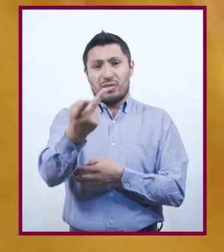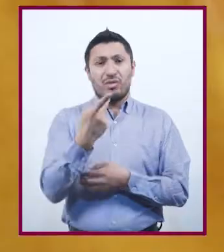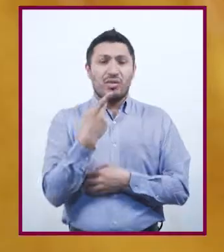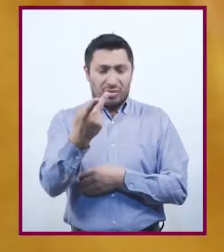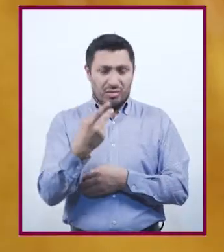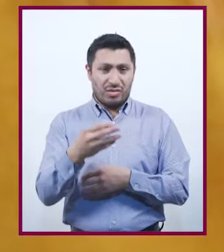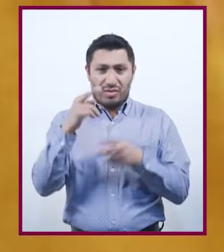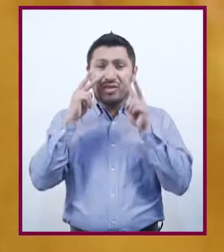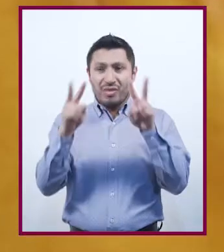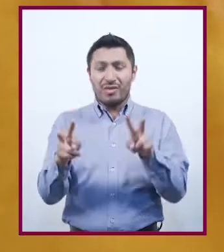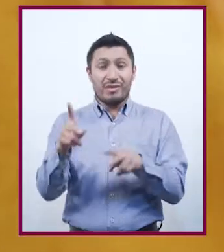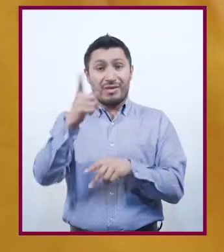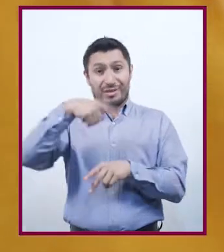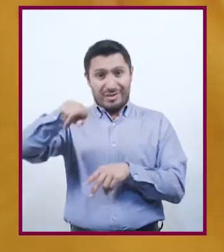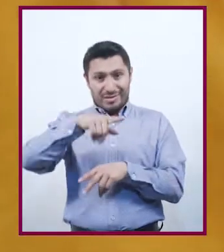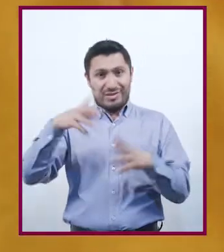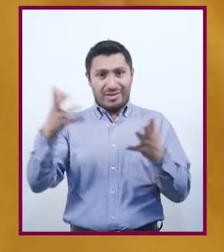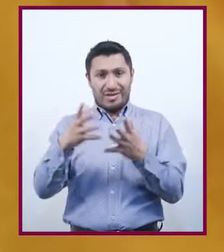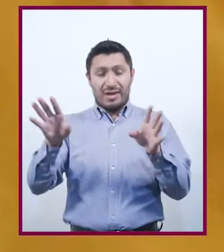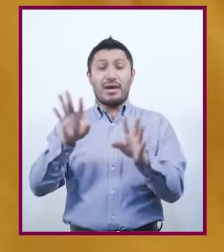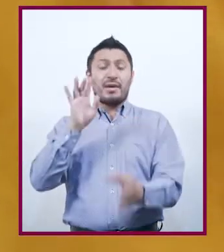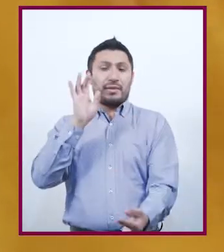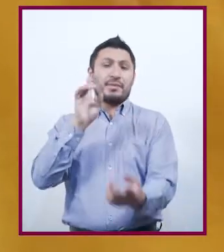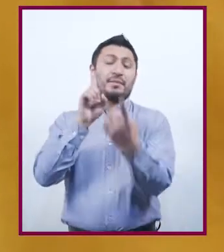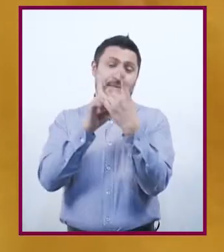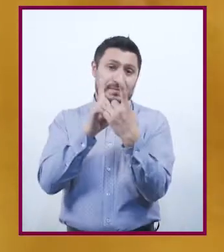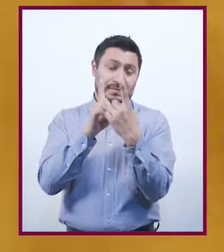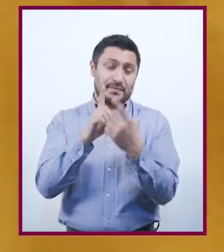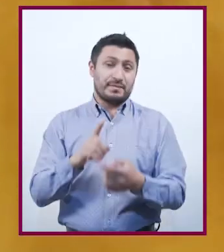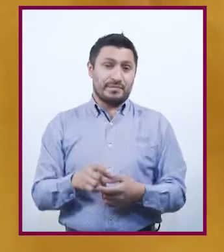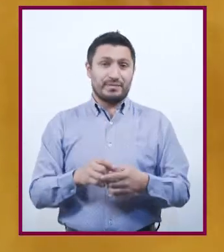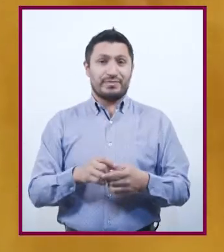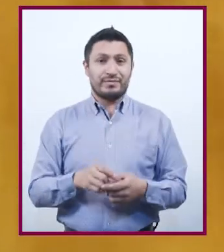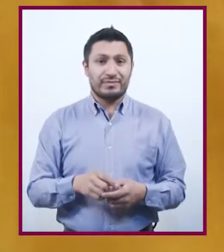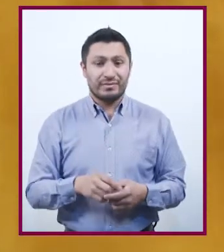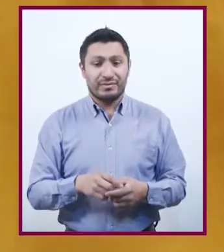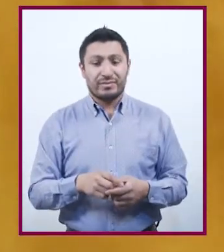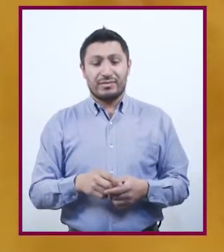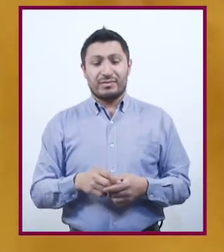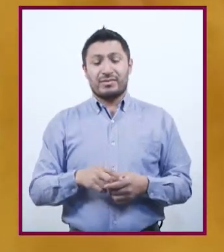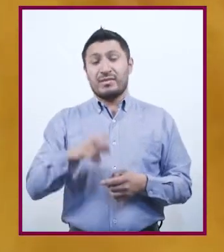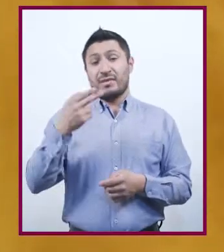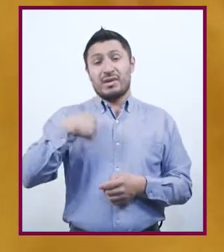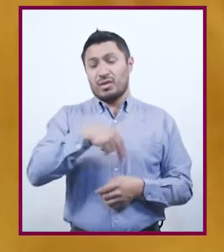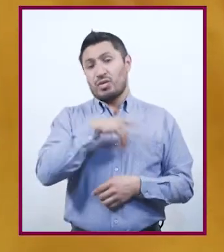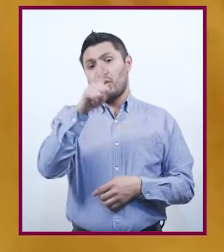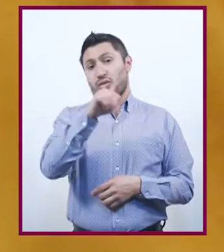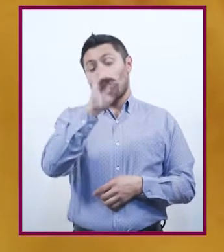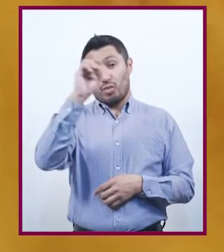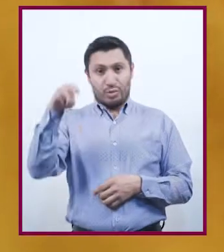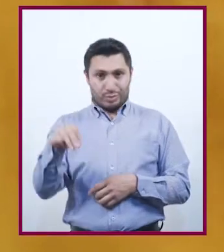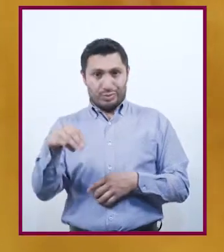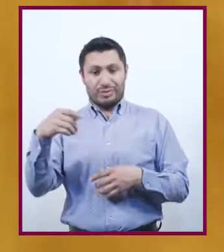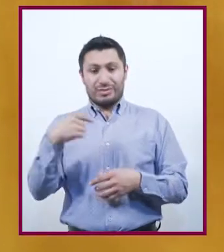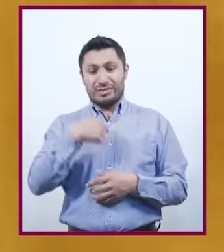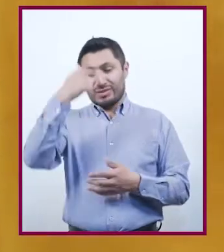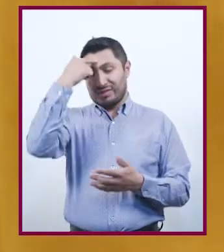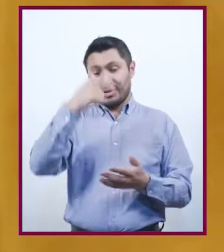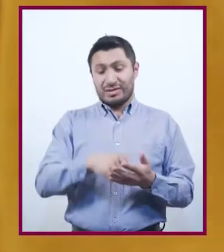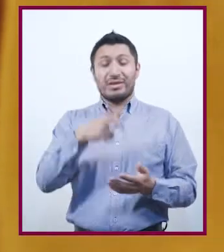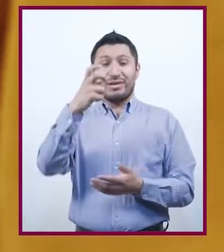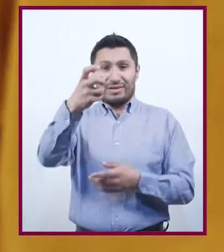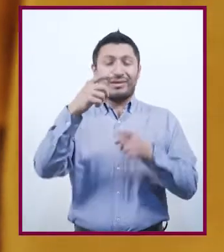haciendo ahorita, ellos lo pueden haber hecho como en persona, pero nosotros estamos haciendo ya en Zoom. Yo siento que esa sería otra